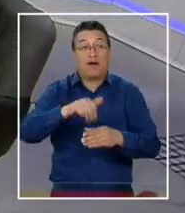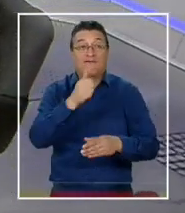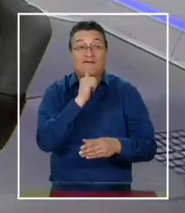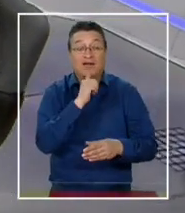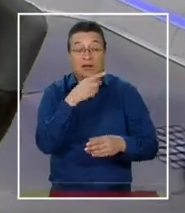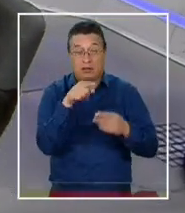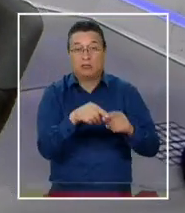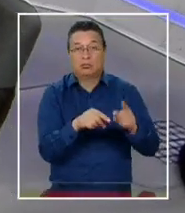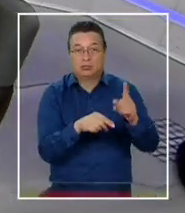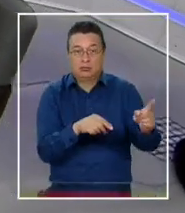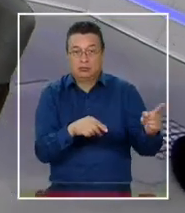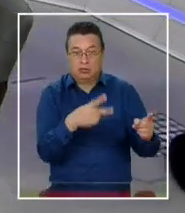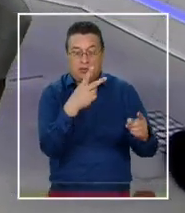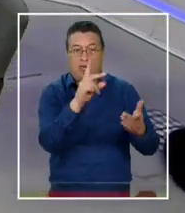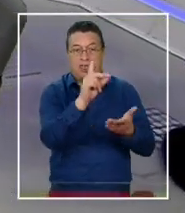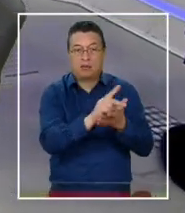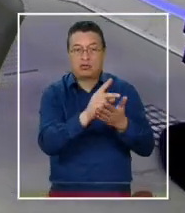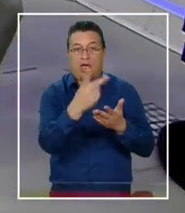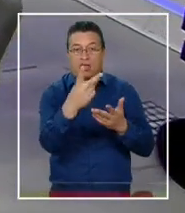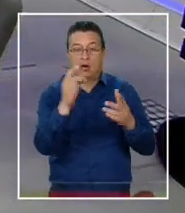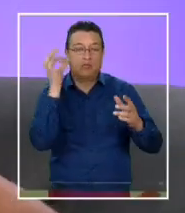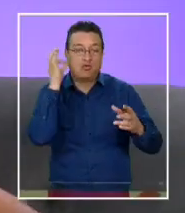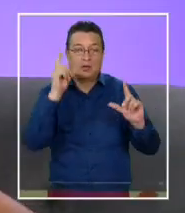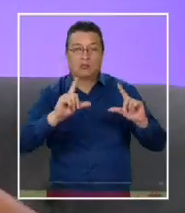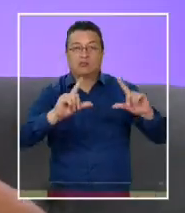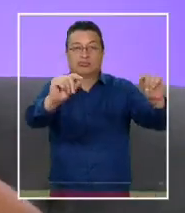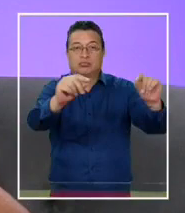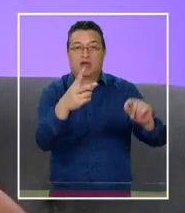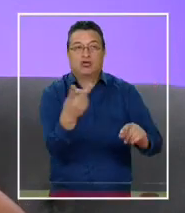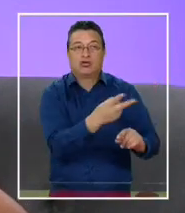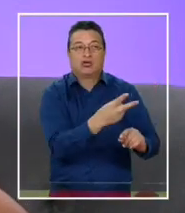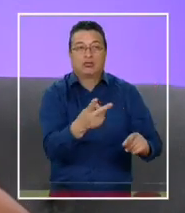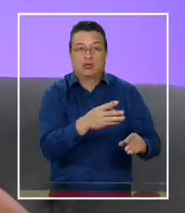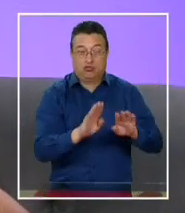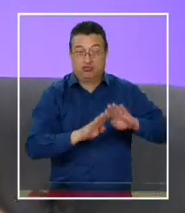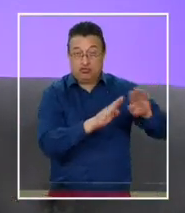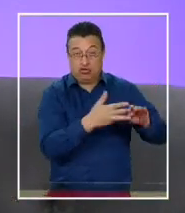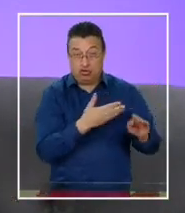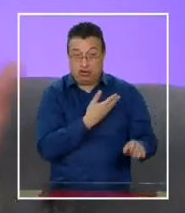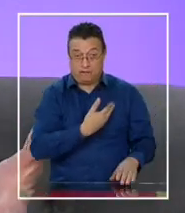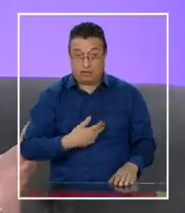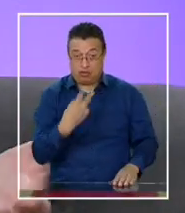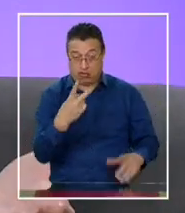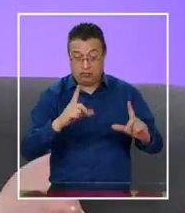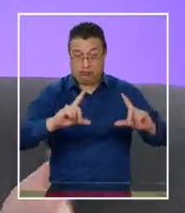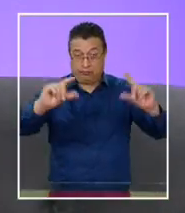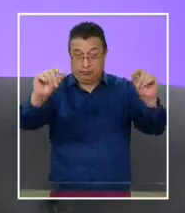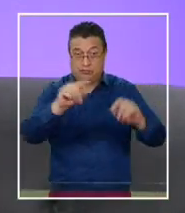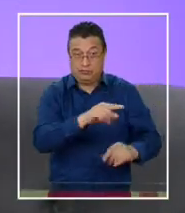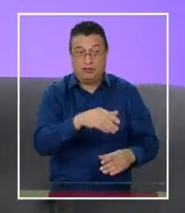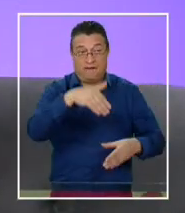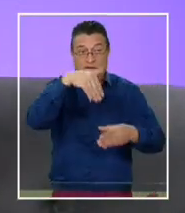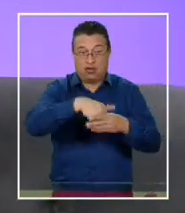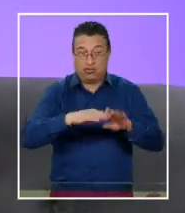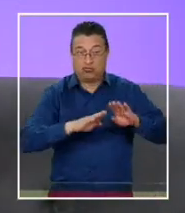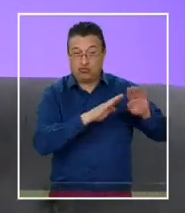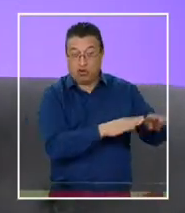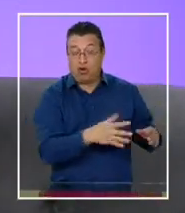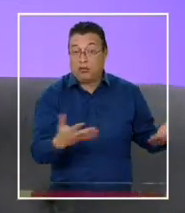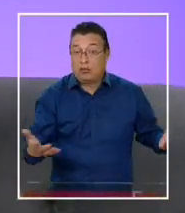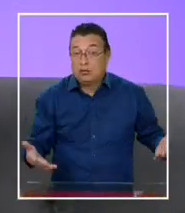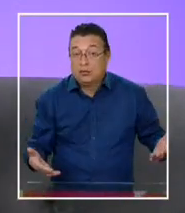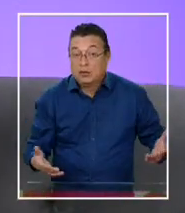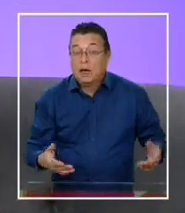uno podía apuntar a las dos diputadas que salieron de la sala ese día que son del oficialismo cierto que normalmente votan con el oficialismo